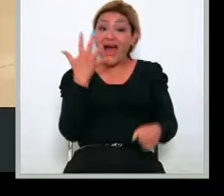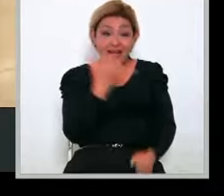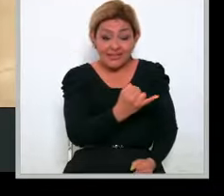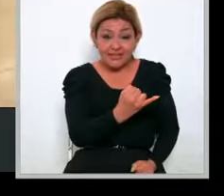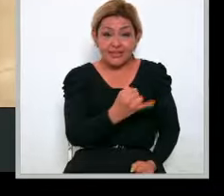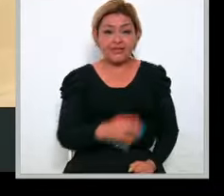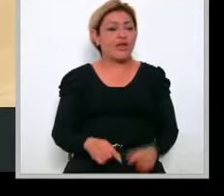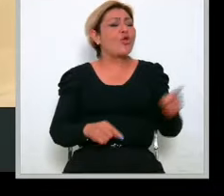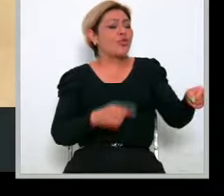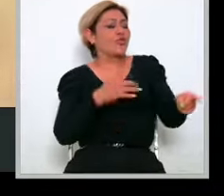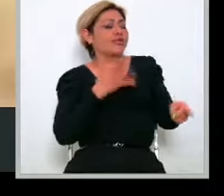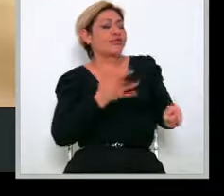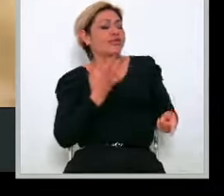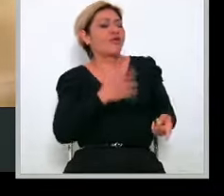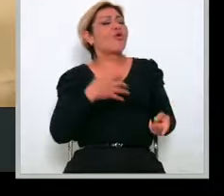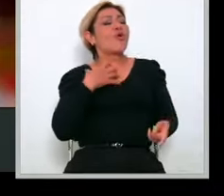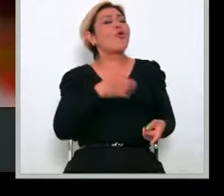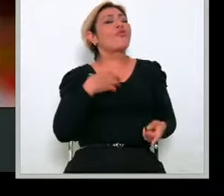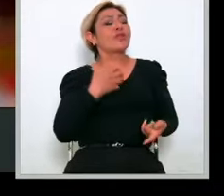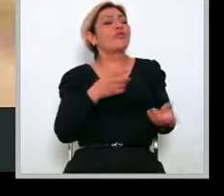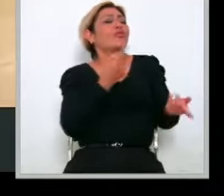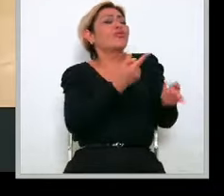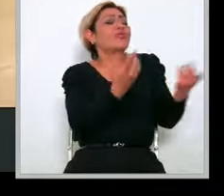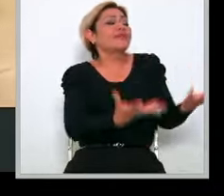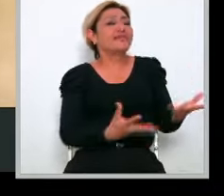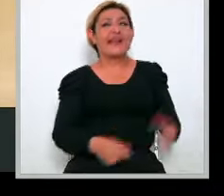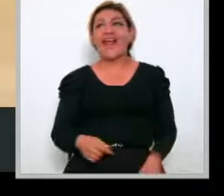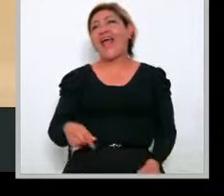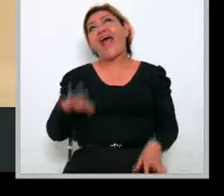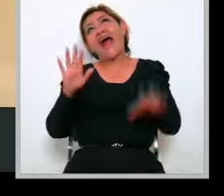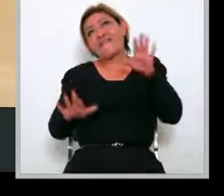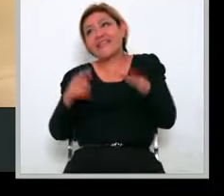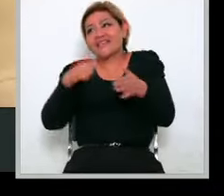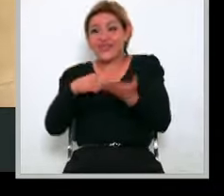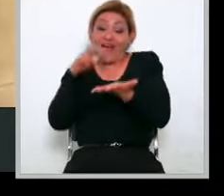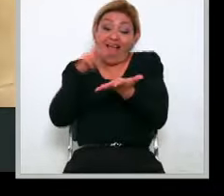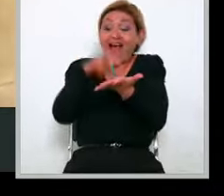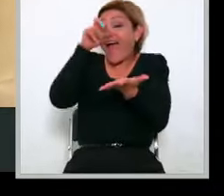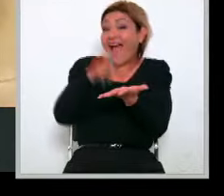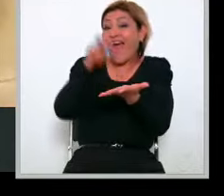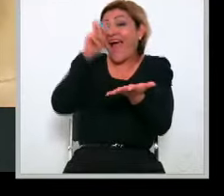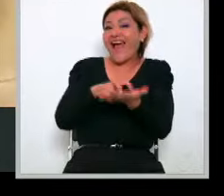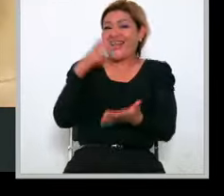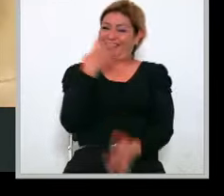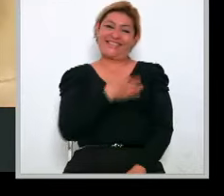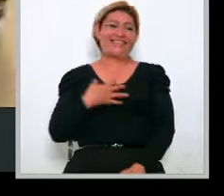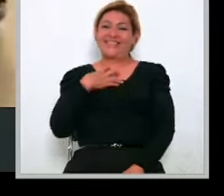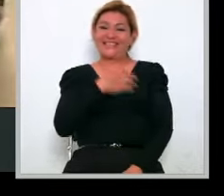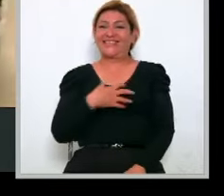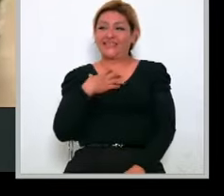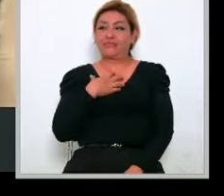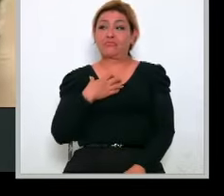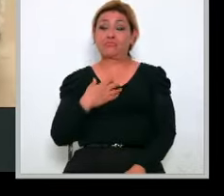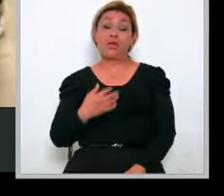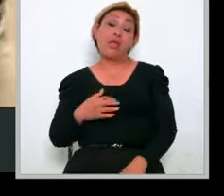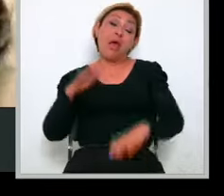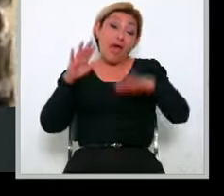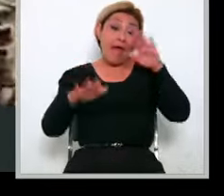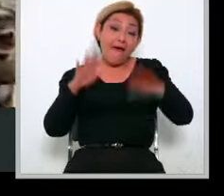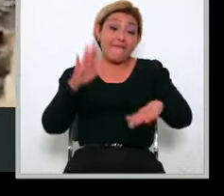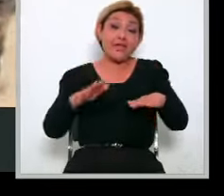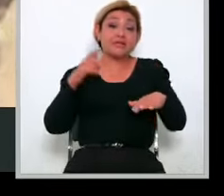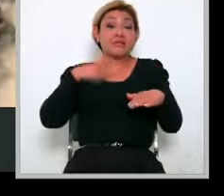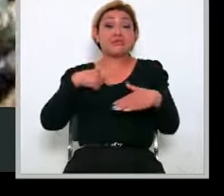Brinco, salto, corro. ¿Y si estás en algún momento enojada o triste, qué haces? Me acuesto en mi cama con